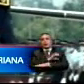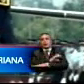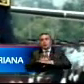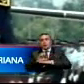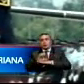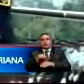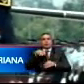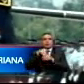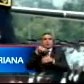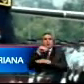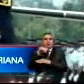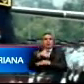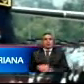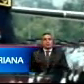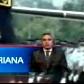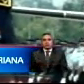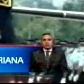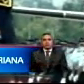del Ecuador.